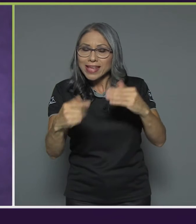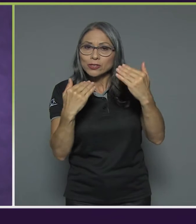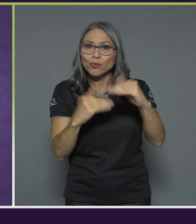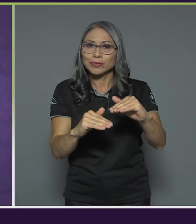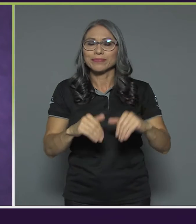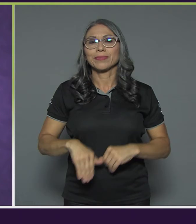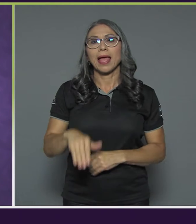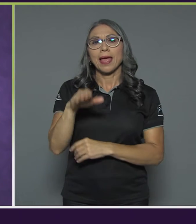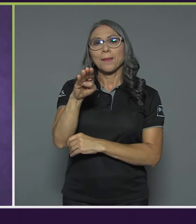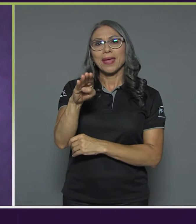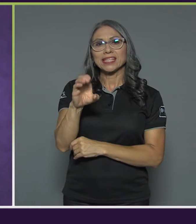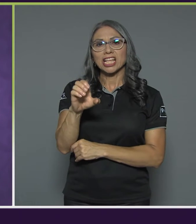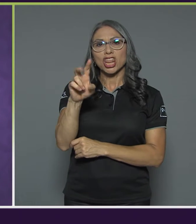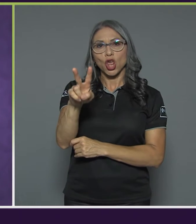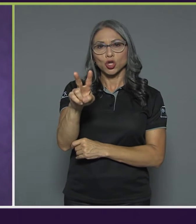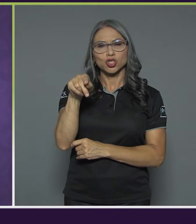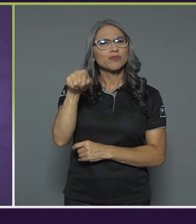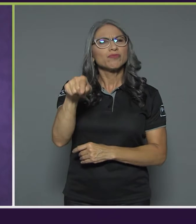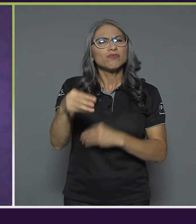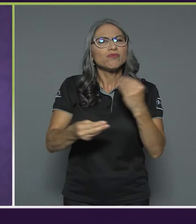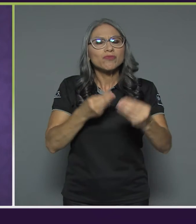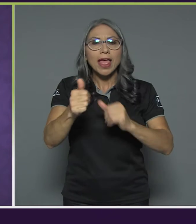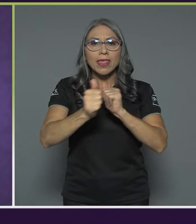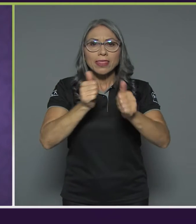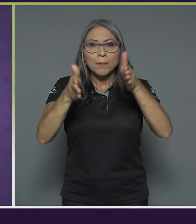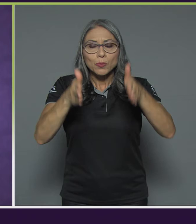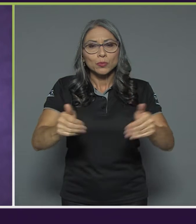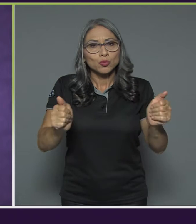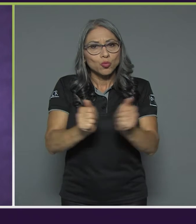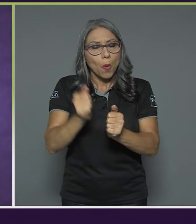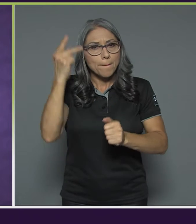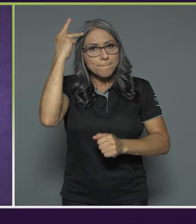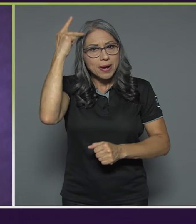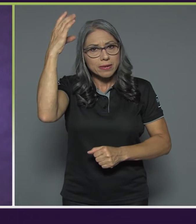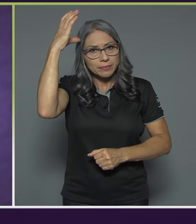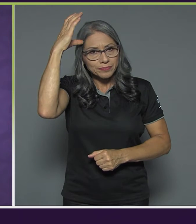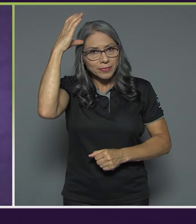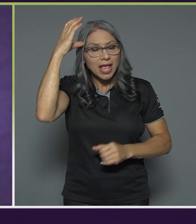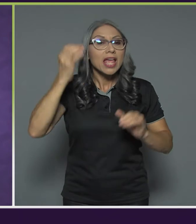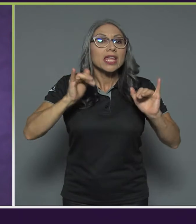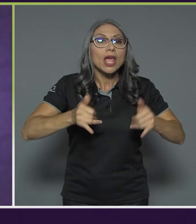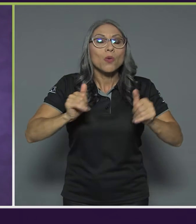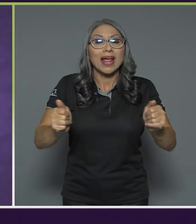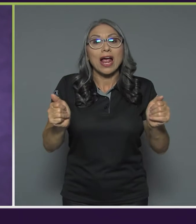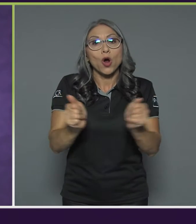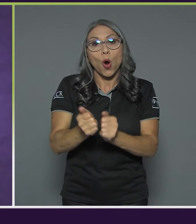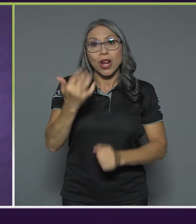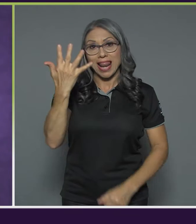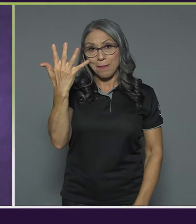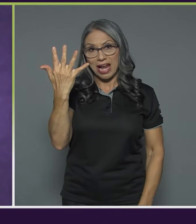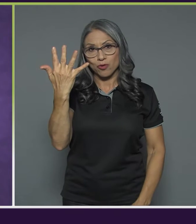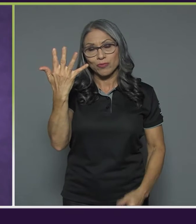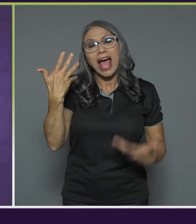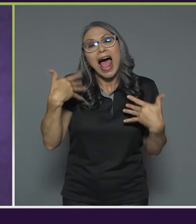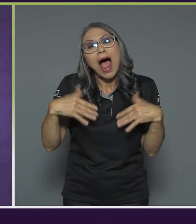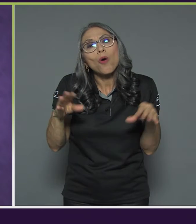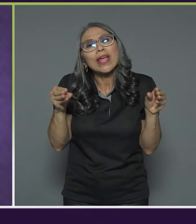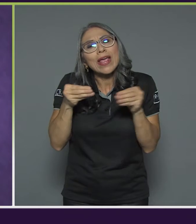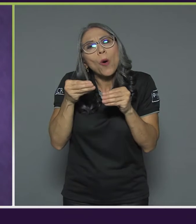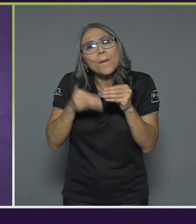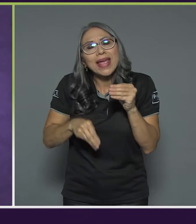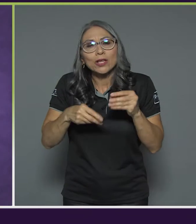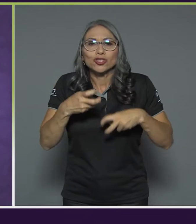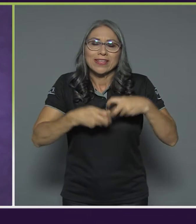BC2 está compuesta por deportistas con parálisis cerebral que juegan con la mano, aunque con menos dificultades